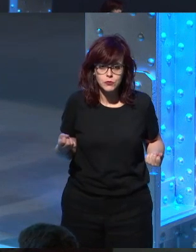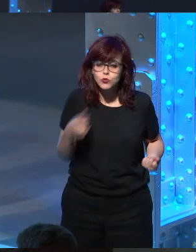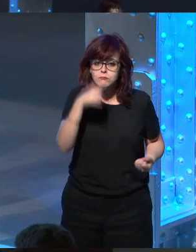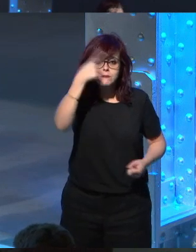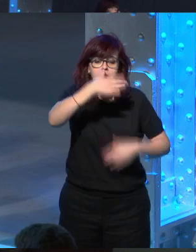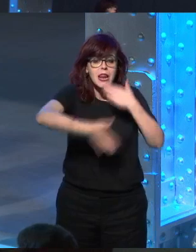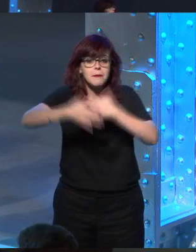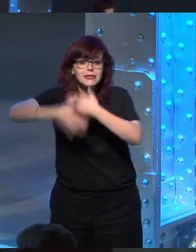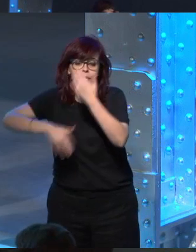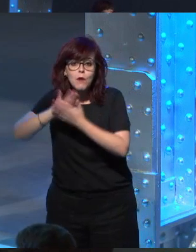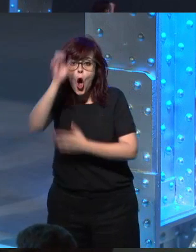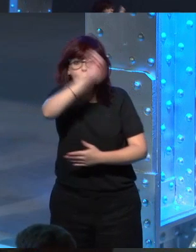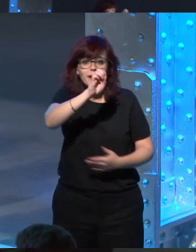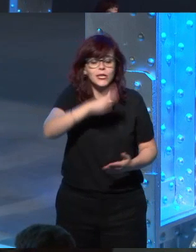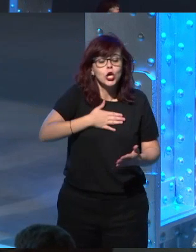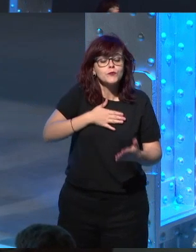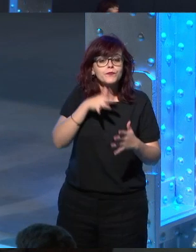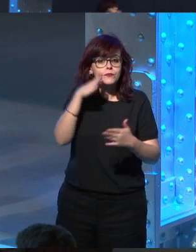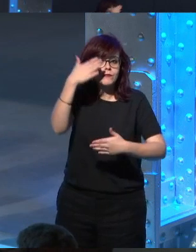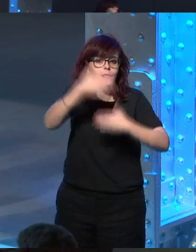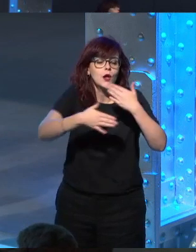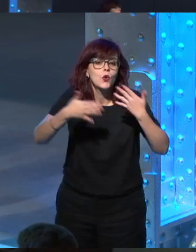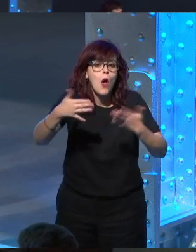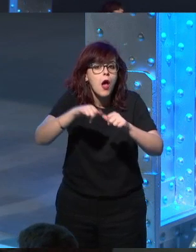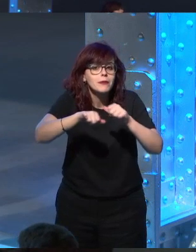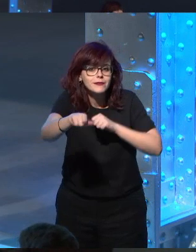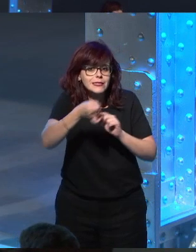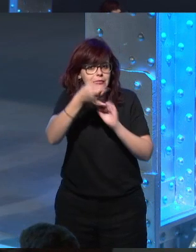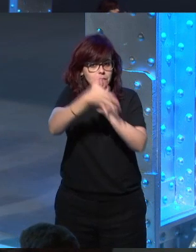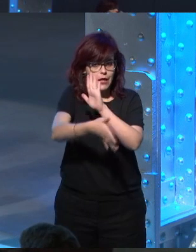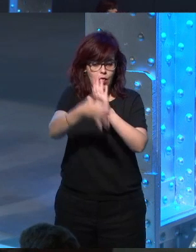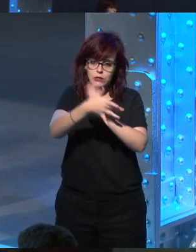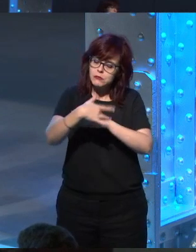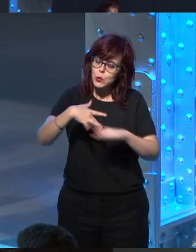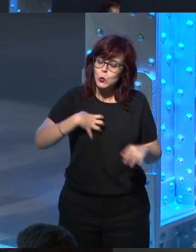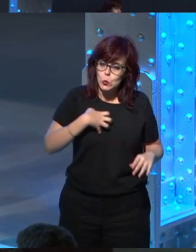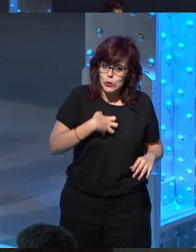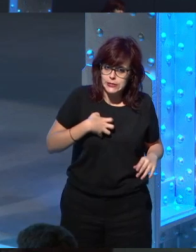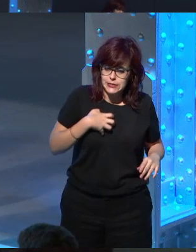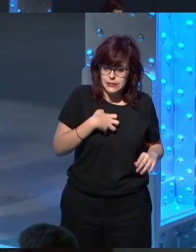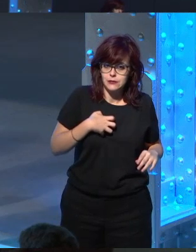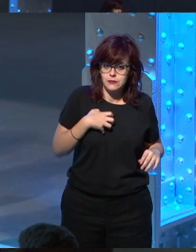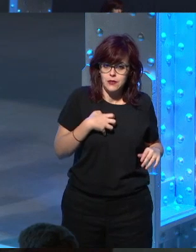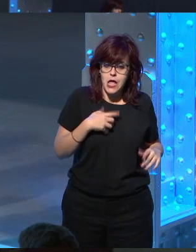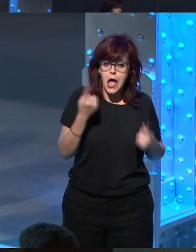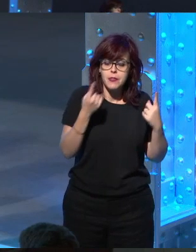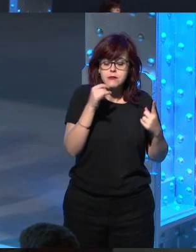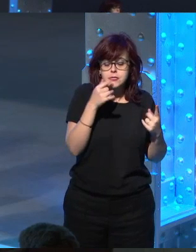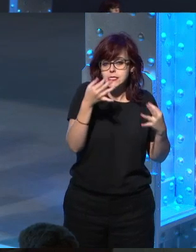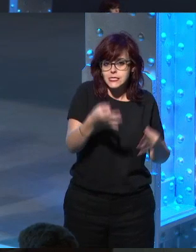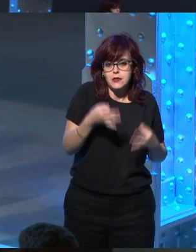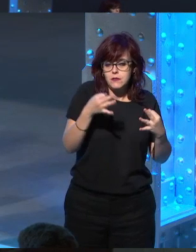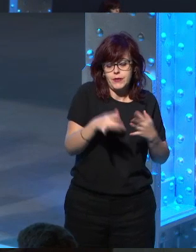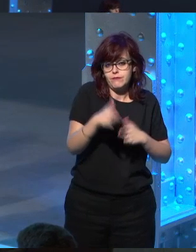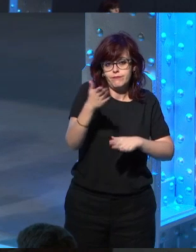Marcar los límites de dónde está la opinión y dónde es complicado. Quiero decir, siempre habrá como un sesgo